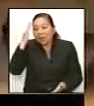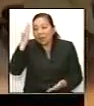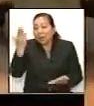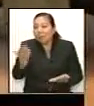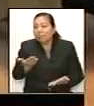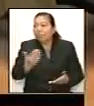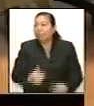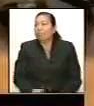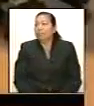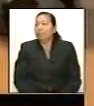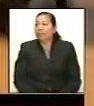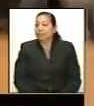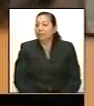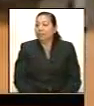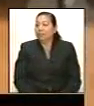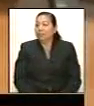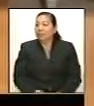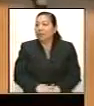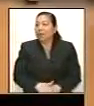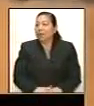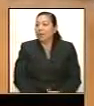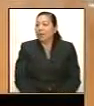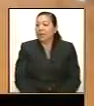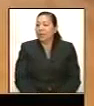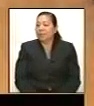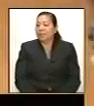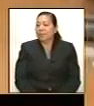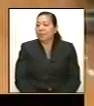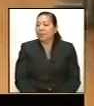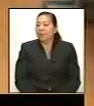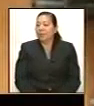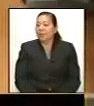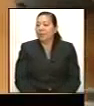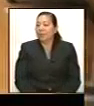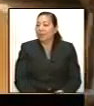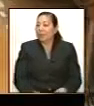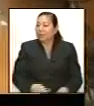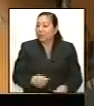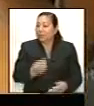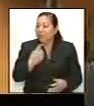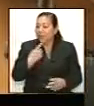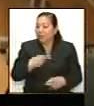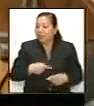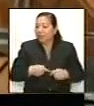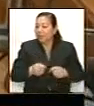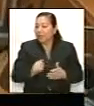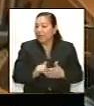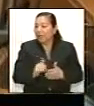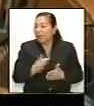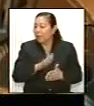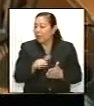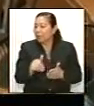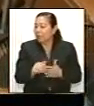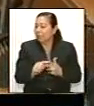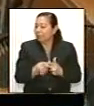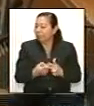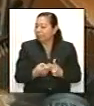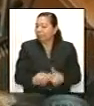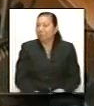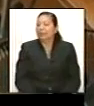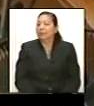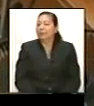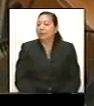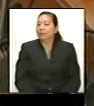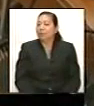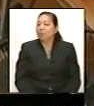Entonces, todavía nos sentimos desprotegidas, a pesar de que están haciendo, de que hay todas estas iniciativas, ¿no? Pero